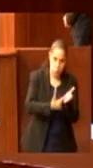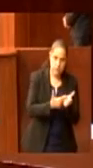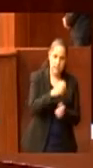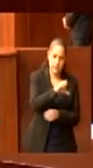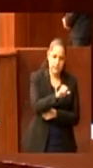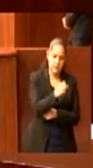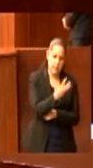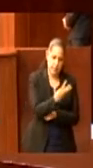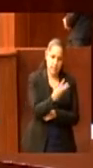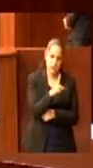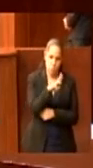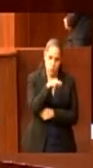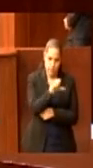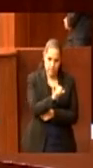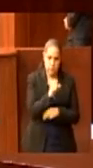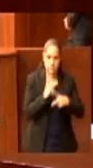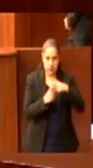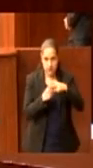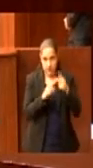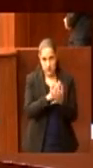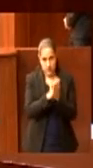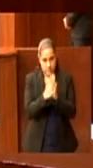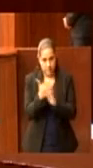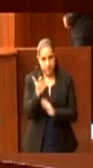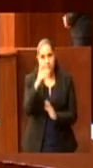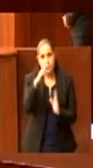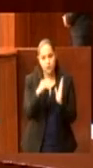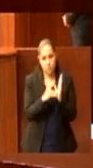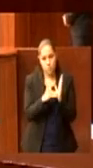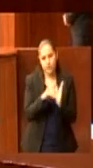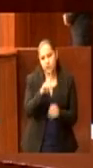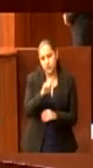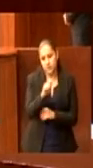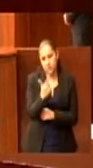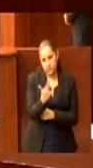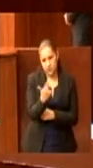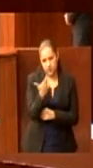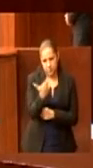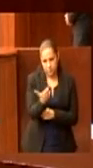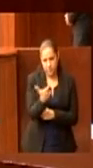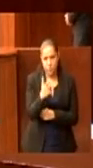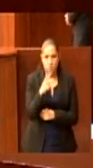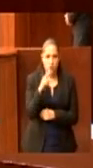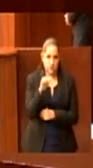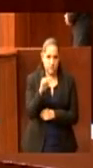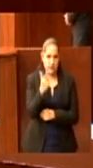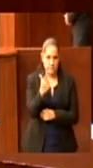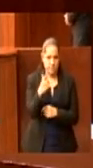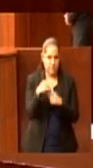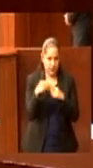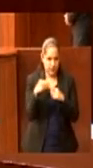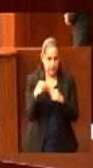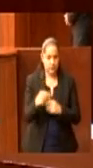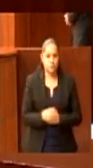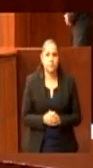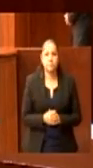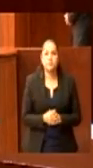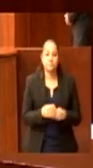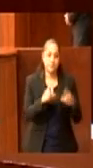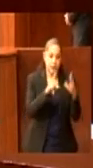de medida y que equivale a la cantidad de 5 mil 77 pesos con 80 centavos 3